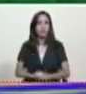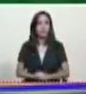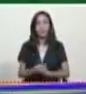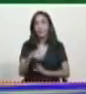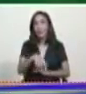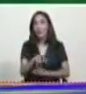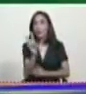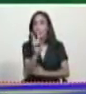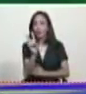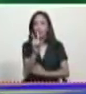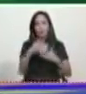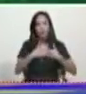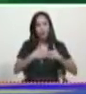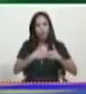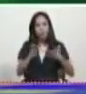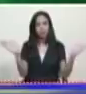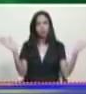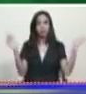Venezuela está abierta al futuro.